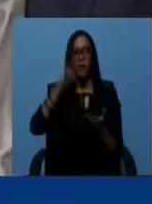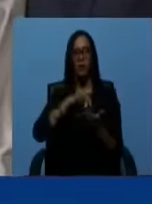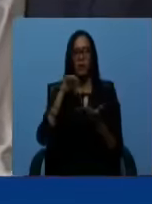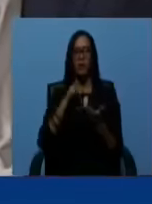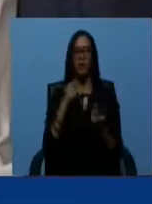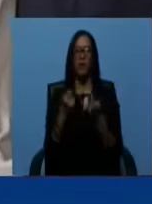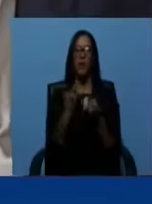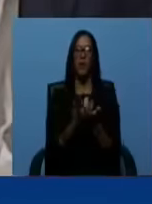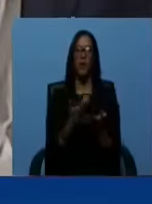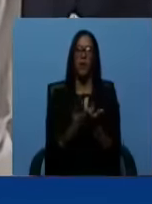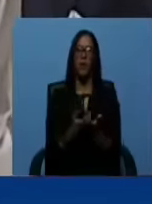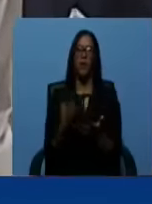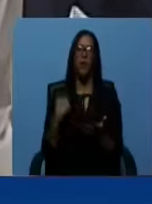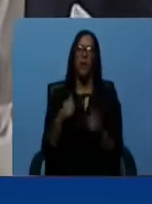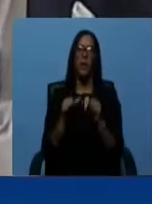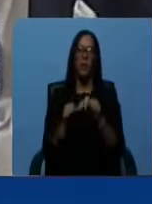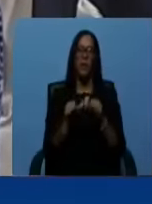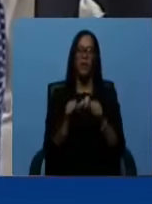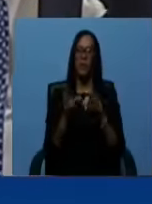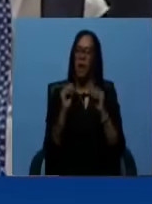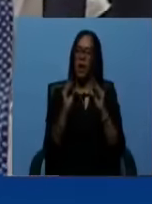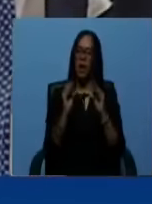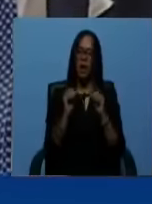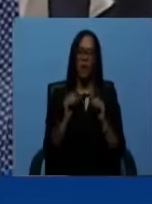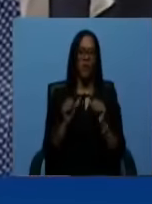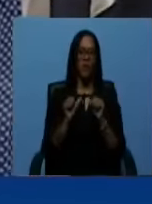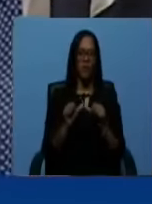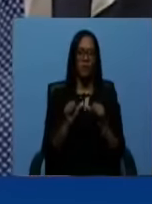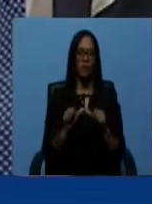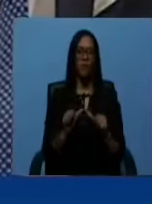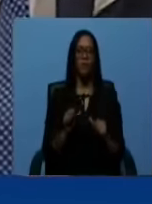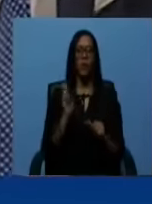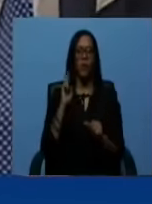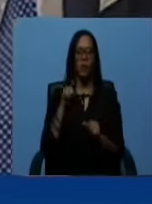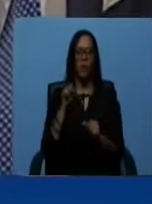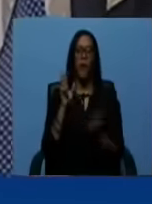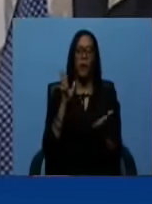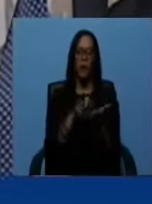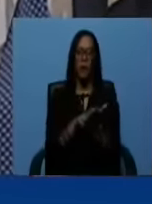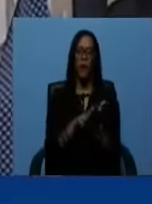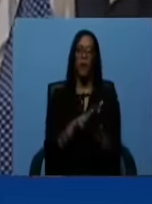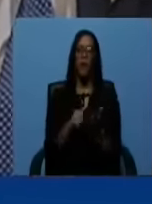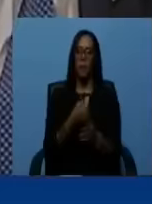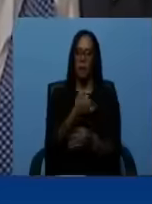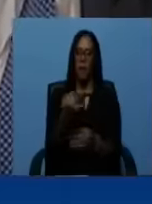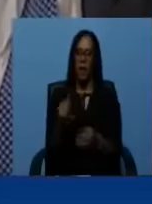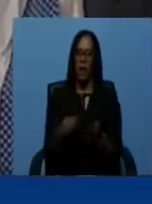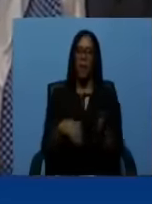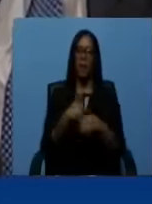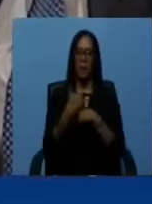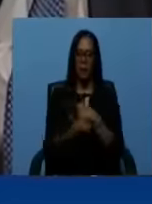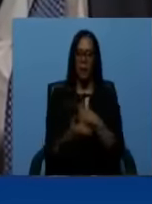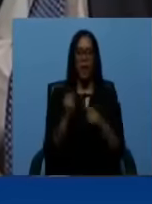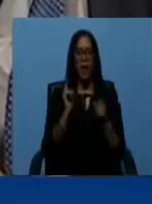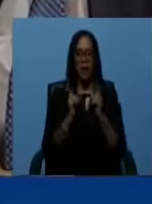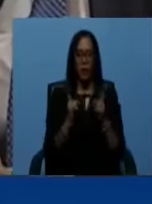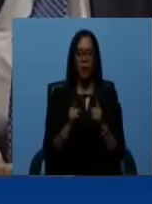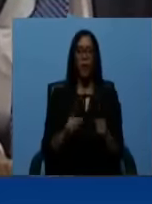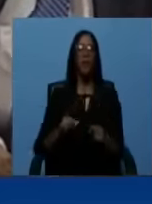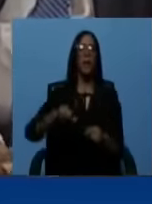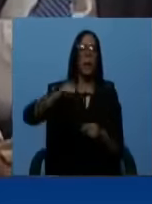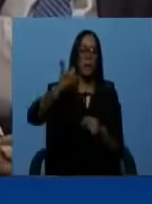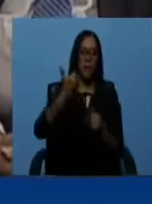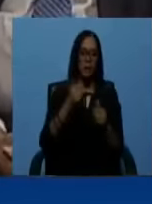Economía mantenemos diálogo permanente. En este caso, usted ha aprobado una serie de acciones, unas de mayor impacto, otras de menos